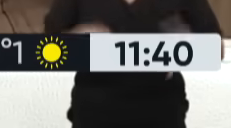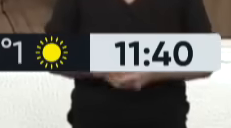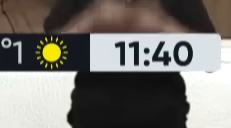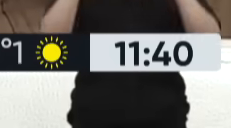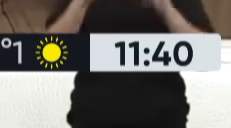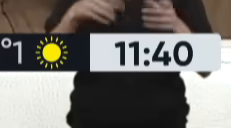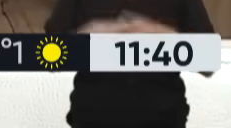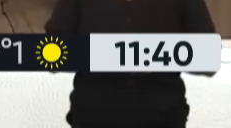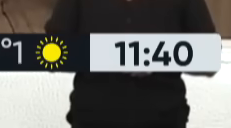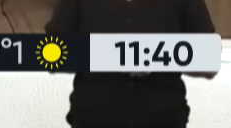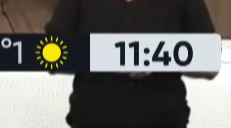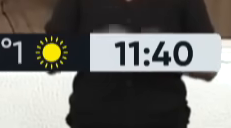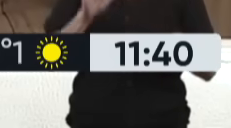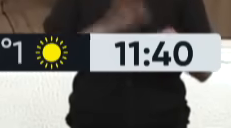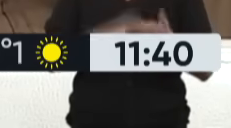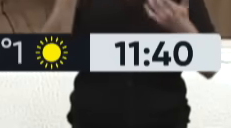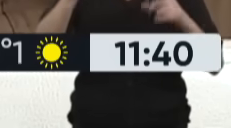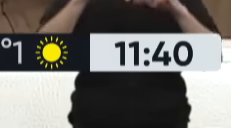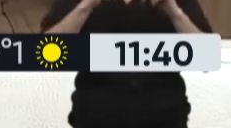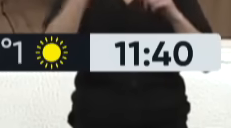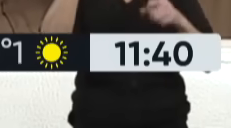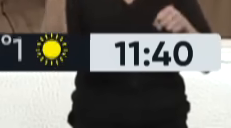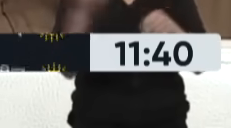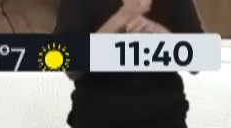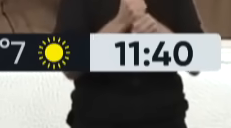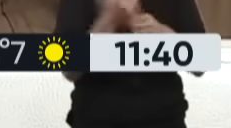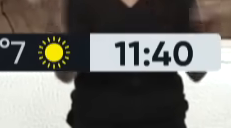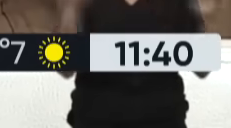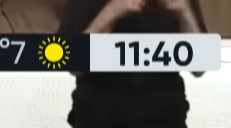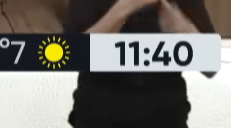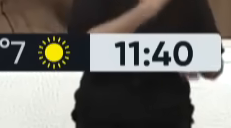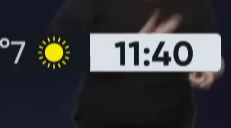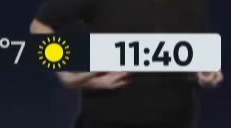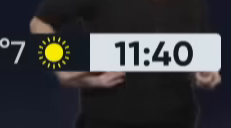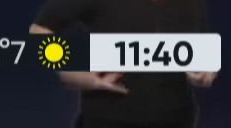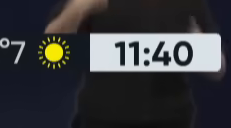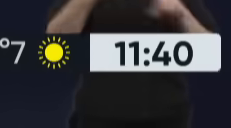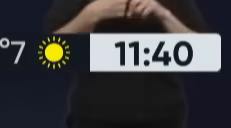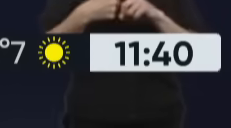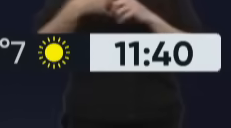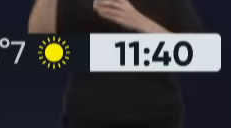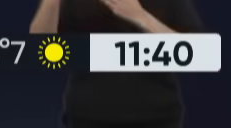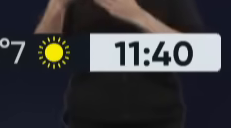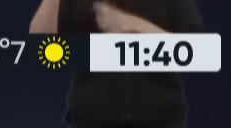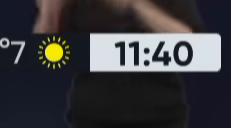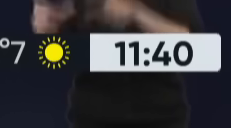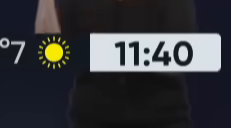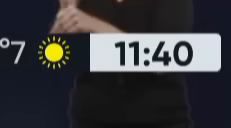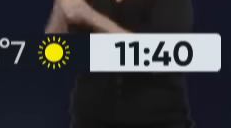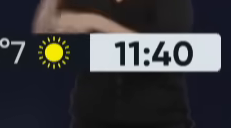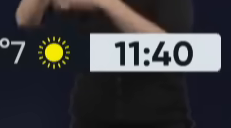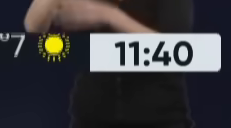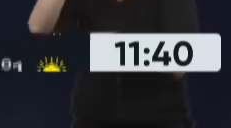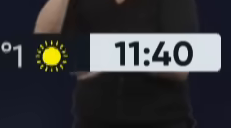conciliación obligatoria, te pregunto si hay fecha para una reunión entre el Poder Ejecutivo y los trabajadores. Bueno, aprovecho, por